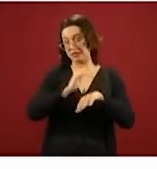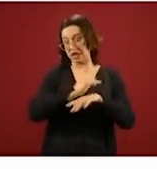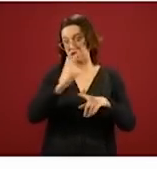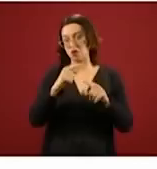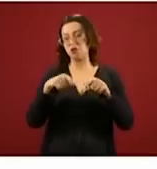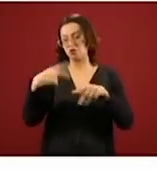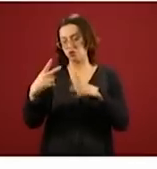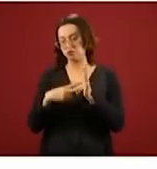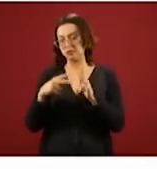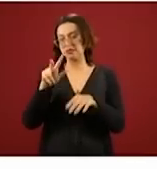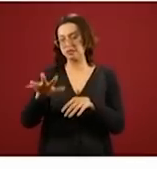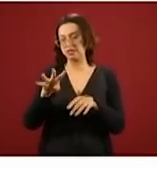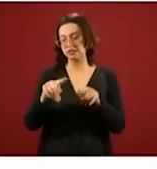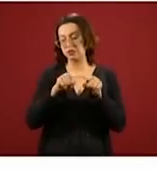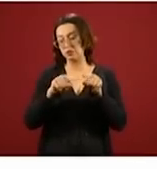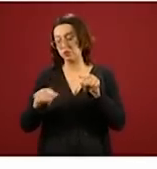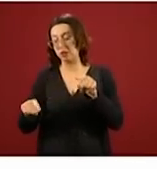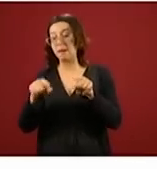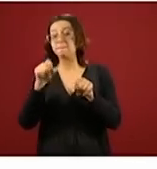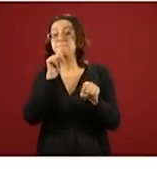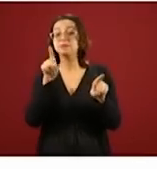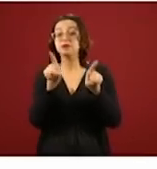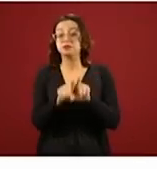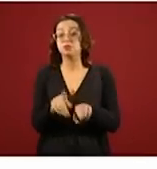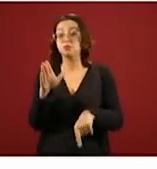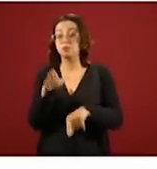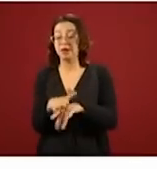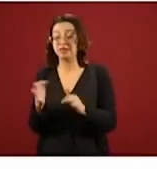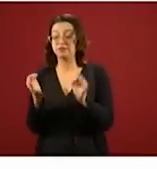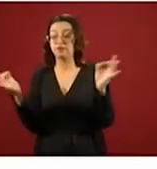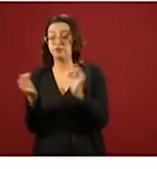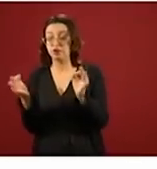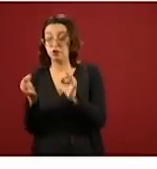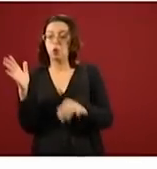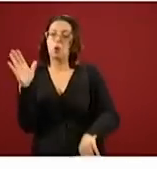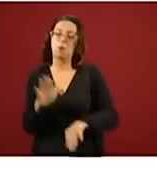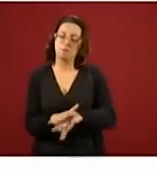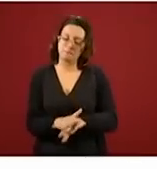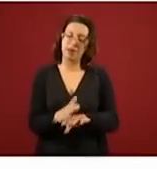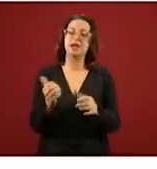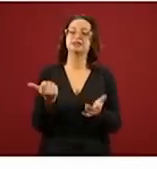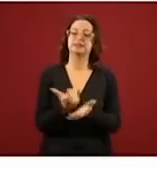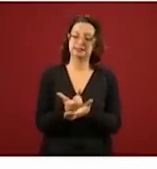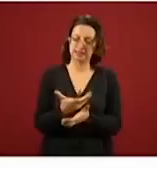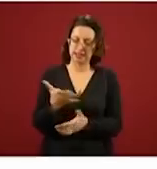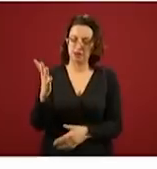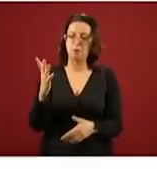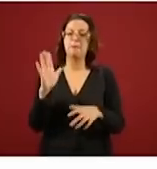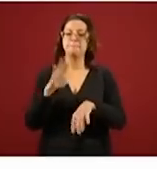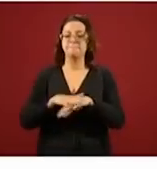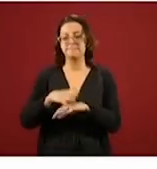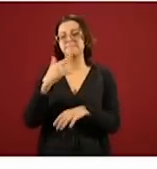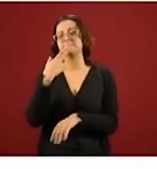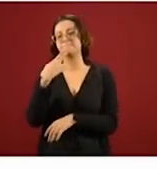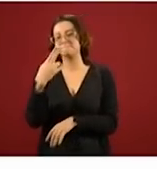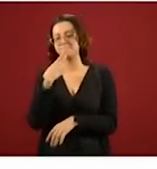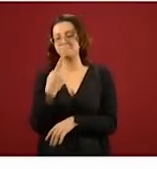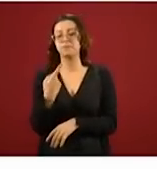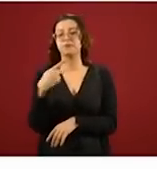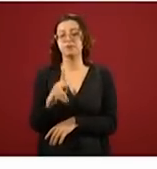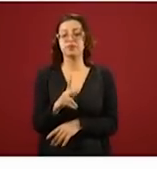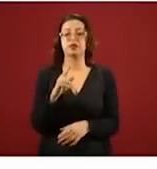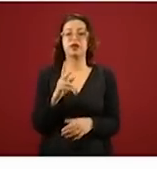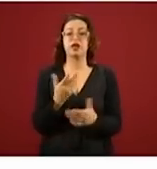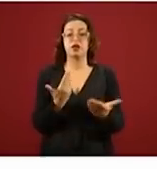empieza a subir el frío empieza a subir el consumo de gas se disparan los precios pero si ustedes ven el aumento estacionario del